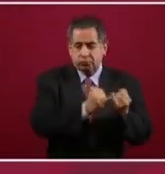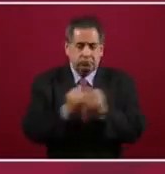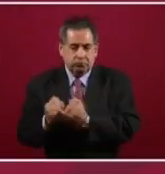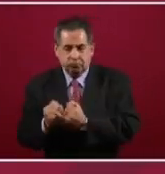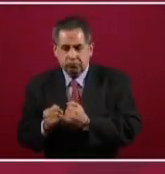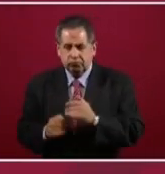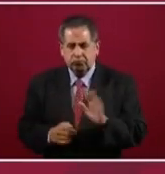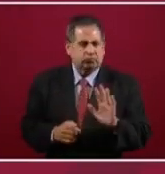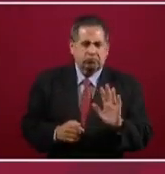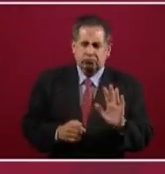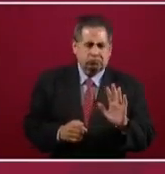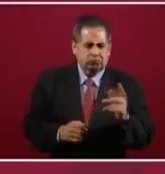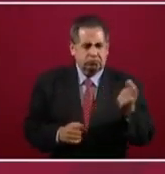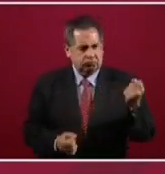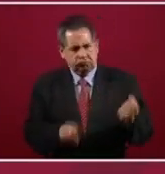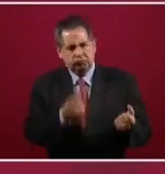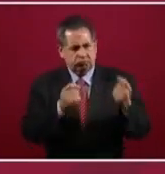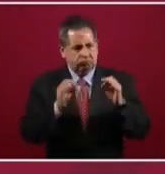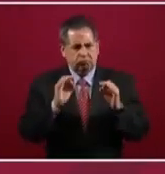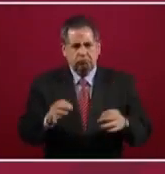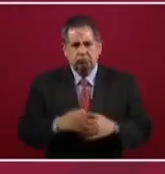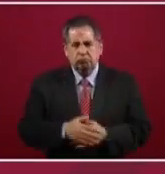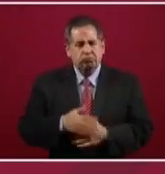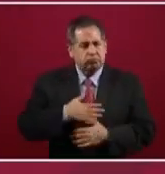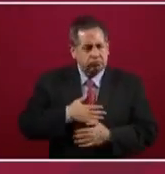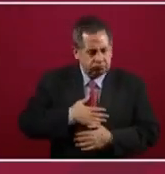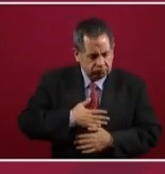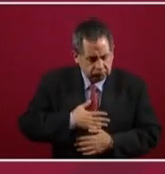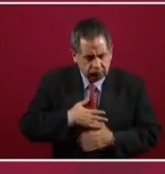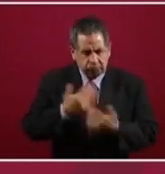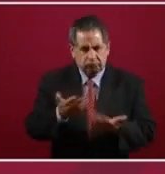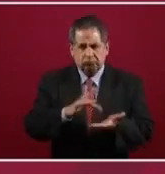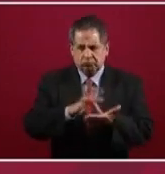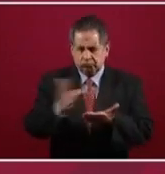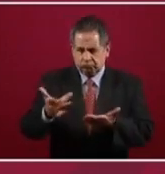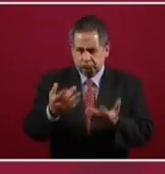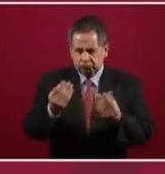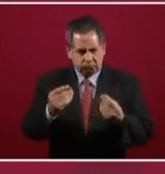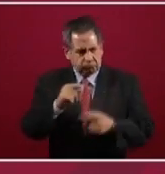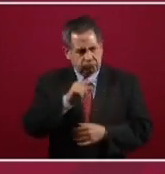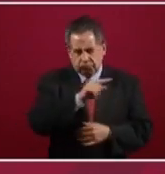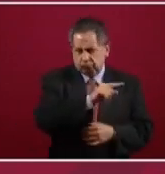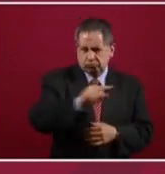así. Yo tengo que agradecer mucho a los medios,